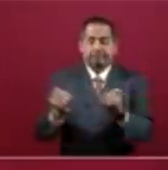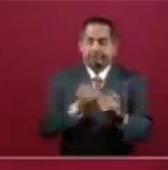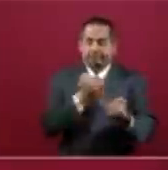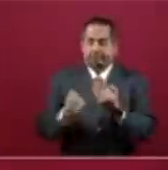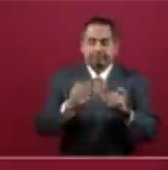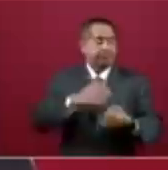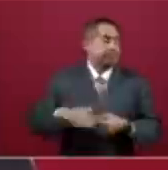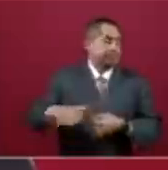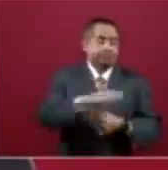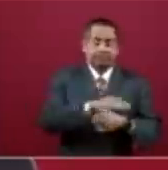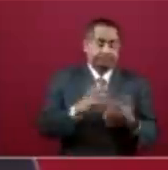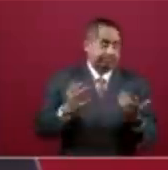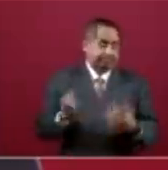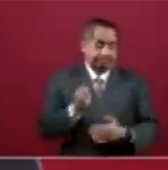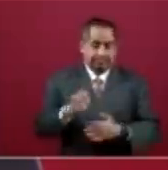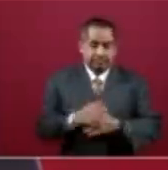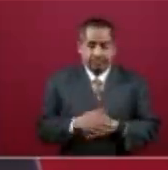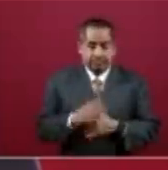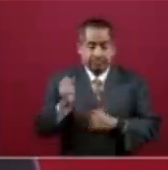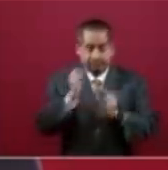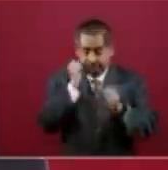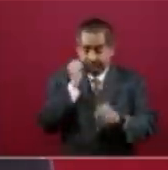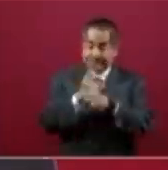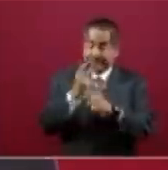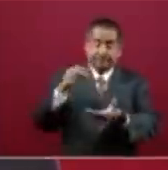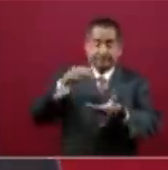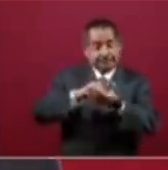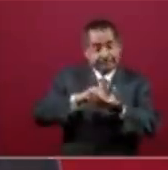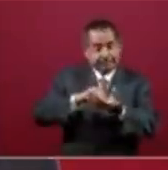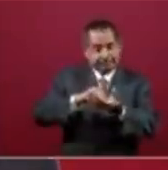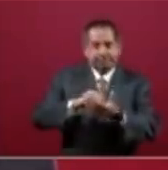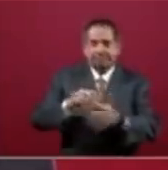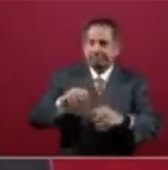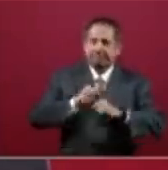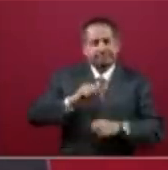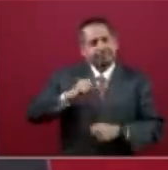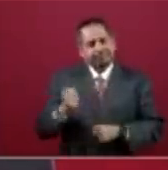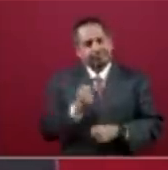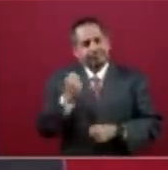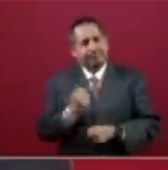Entonces, si temprano se atiende esto, se tiene suerte y la política